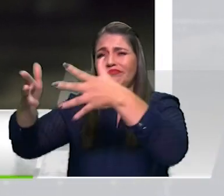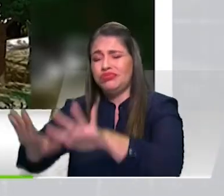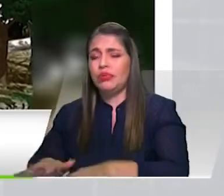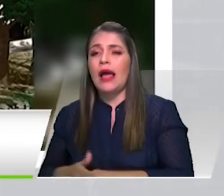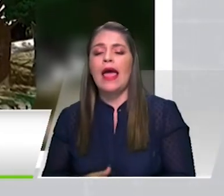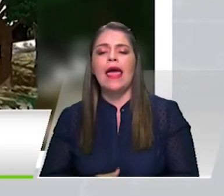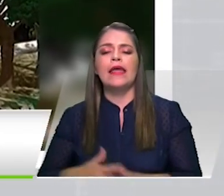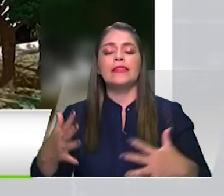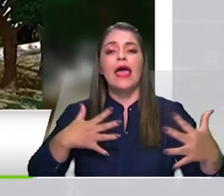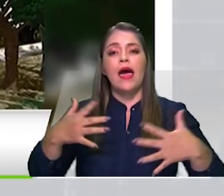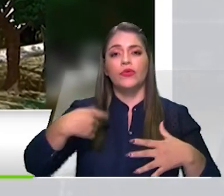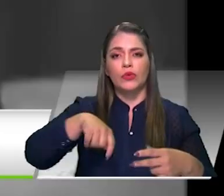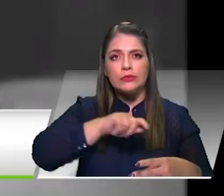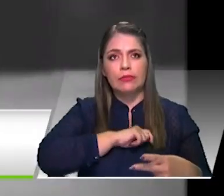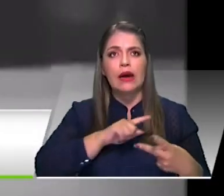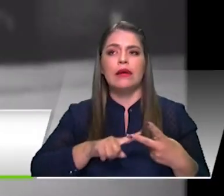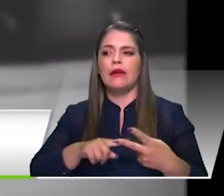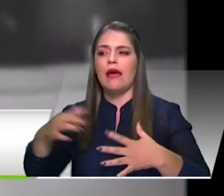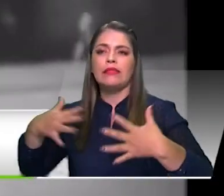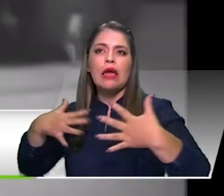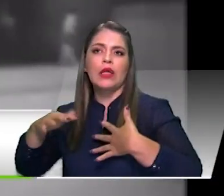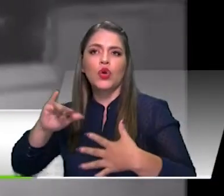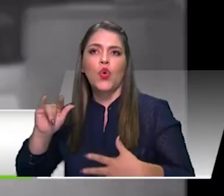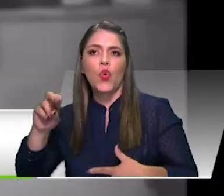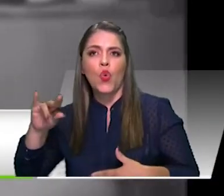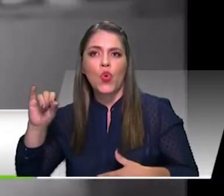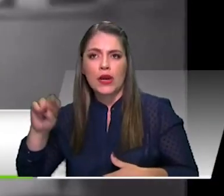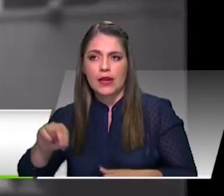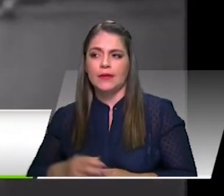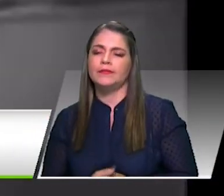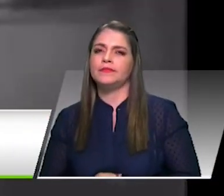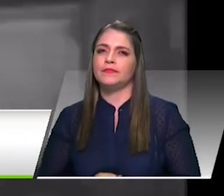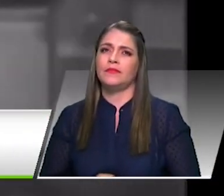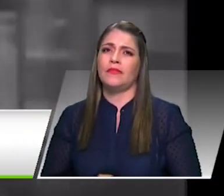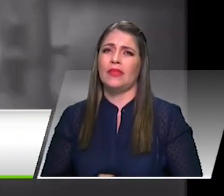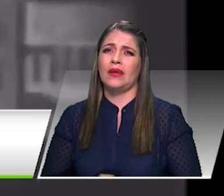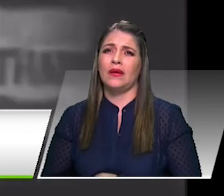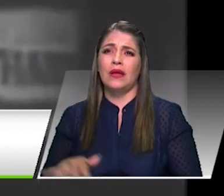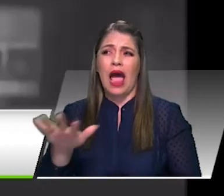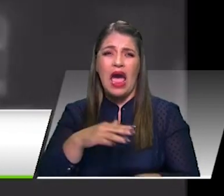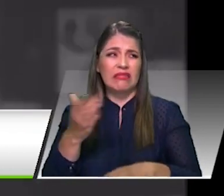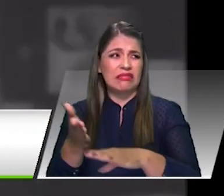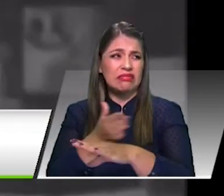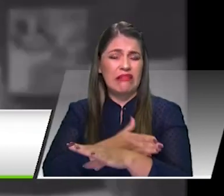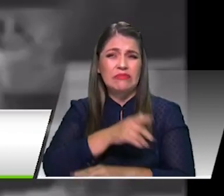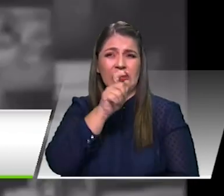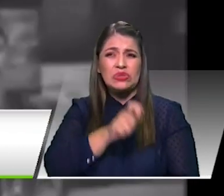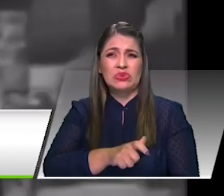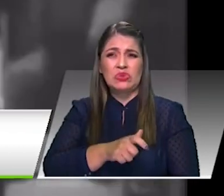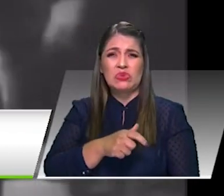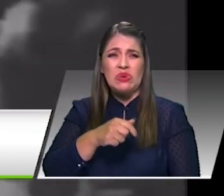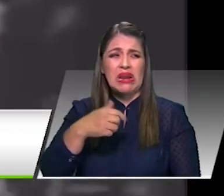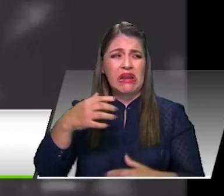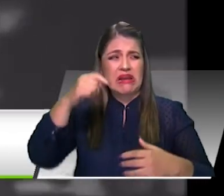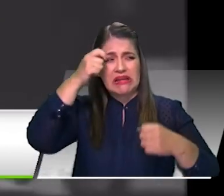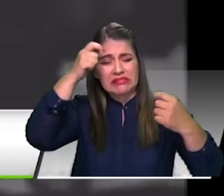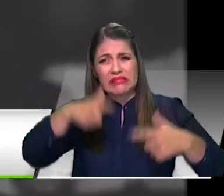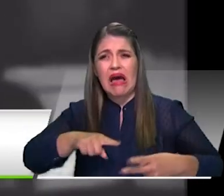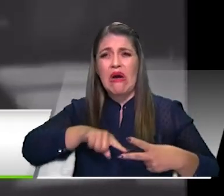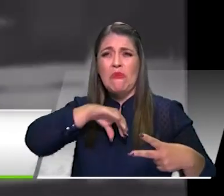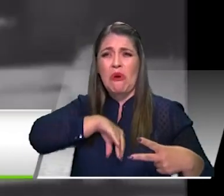España y el Teatro Junín. Este fenómeno, sumado a la censura moral de la época por parte del Estado, fueron las